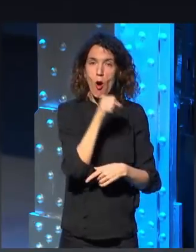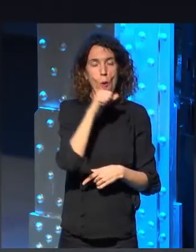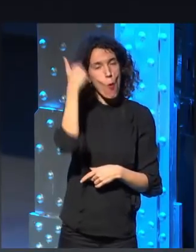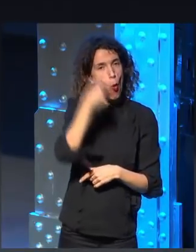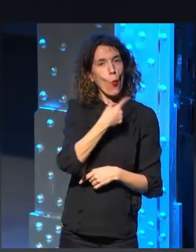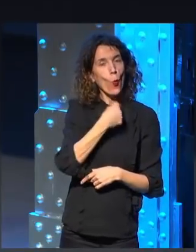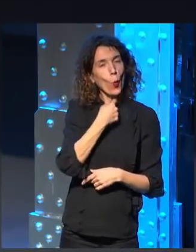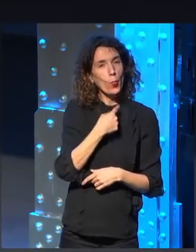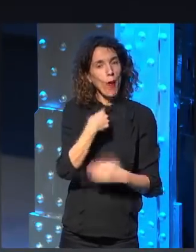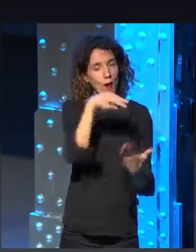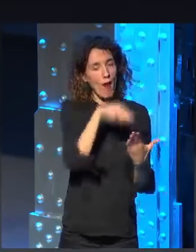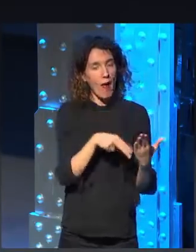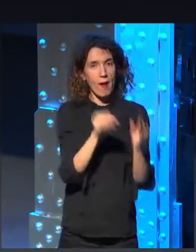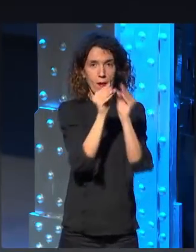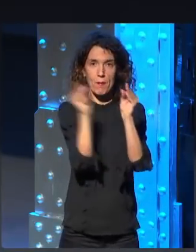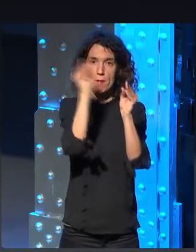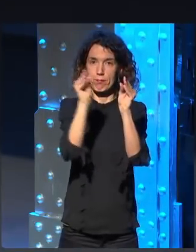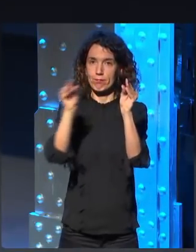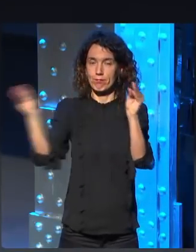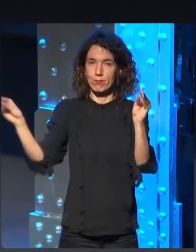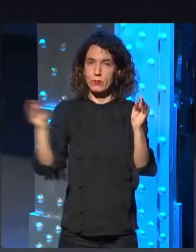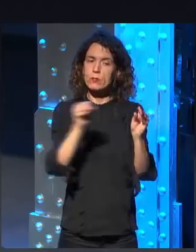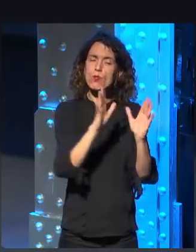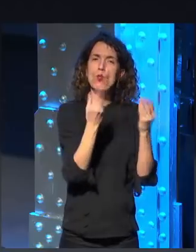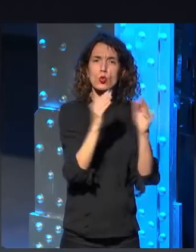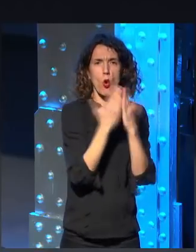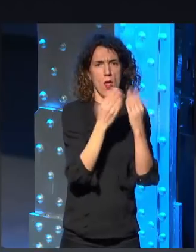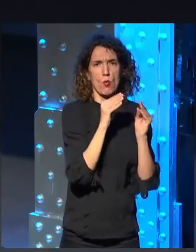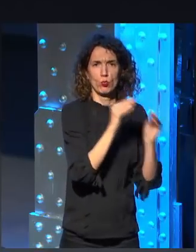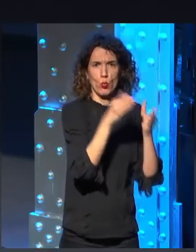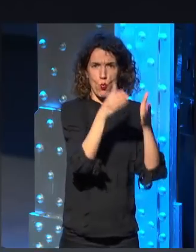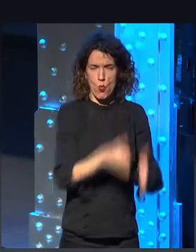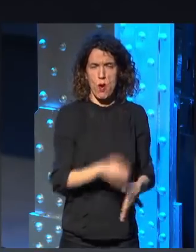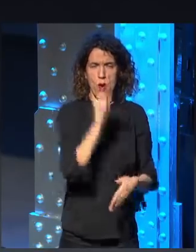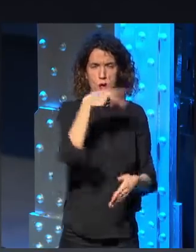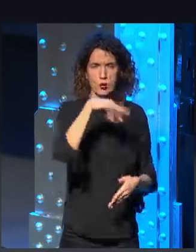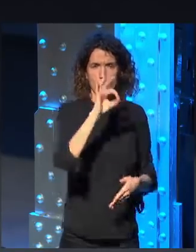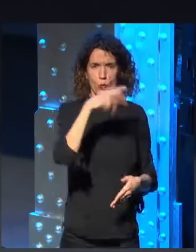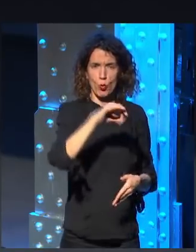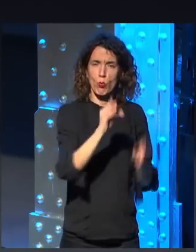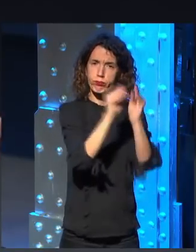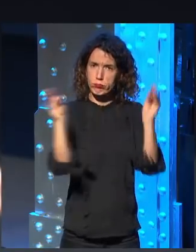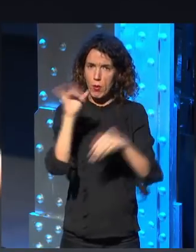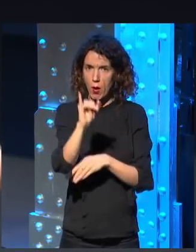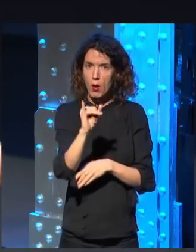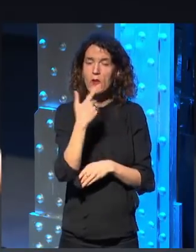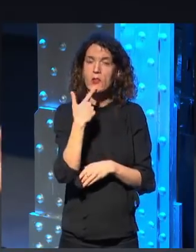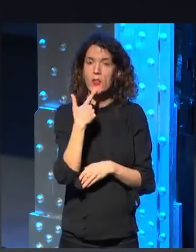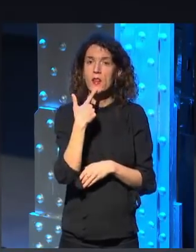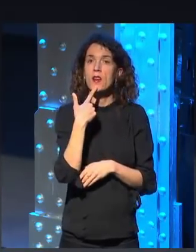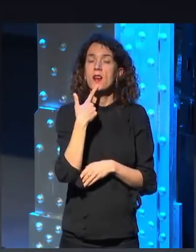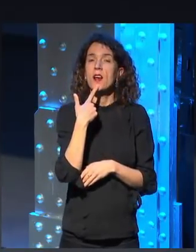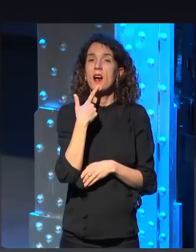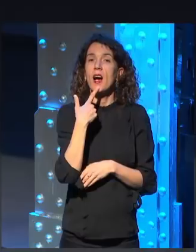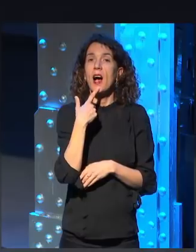leer. Y hay muchos libros tuyos, ¿no? Puse, por ejemplo, En ausencia de Blanca, que es